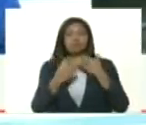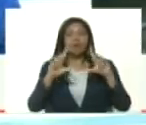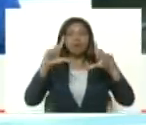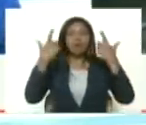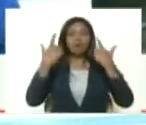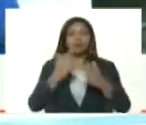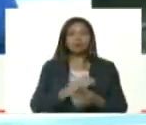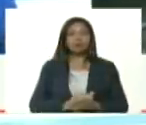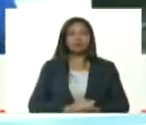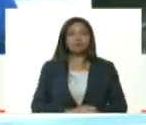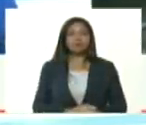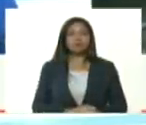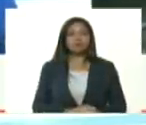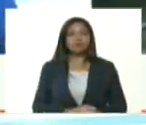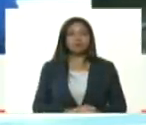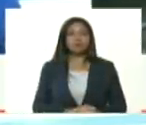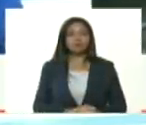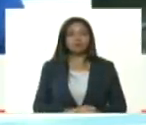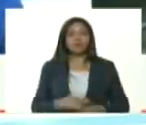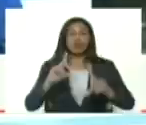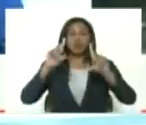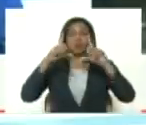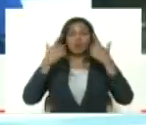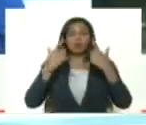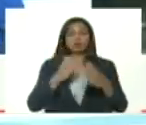Guaira. En La Guaira.